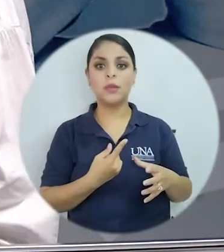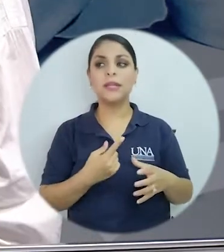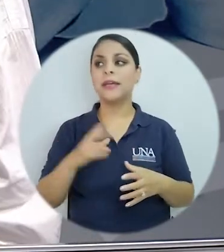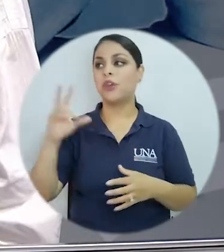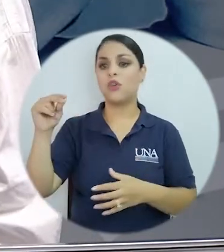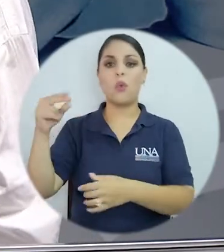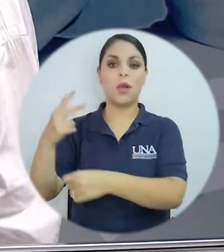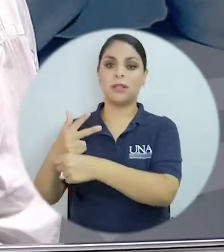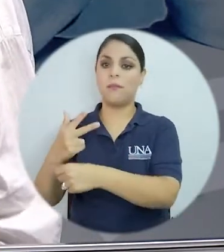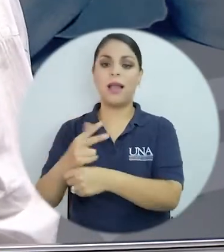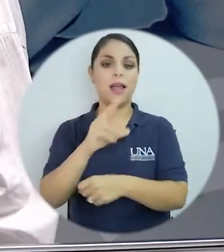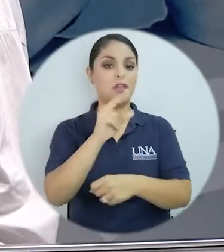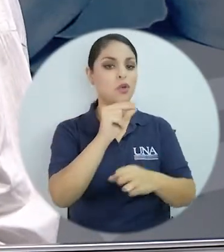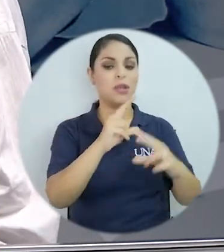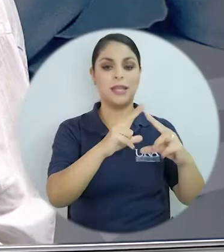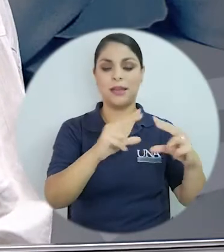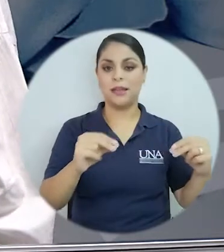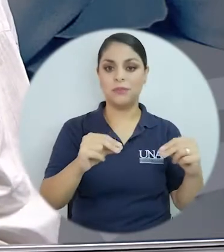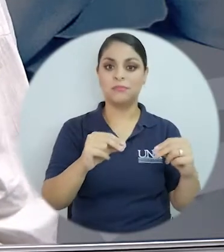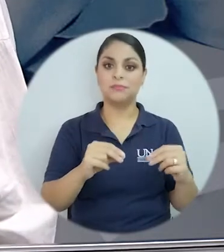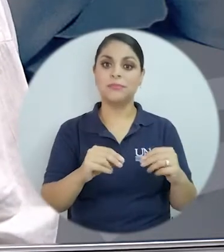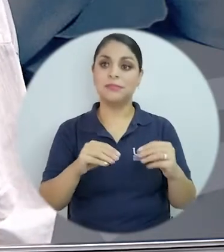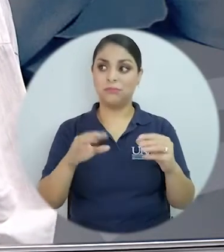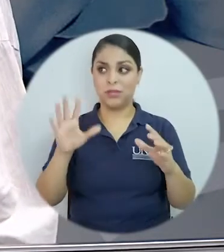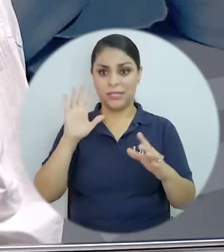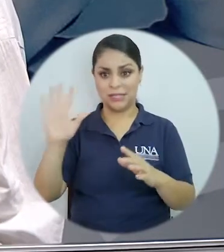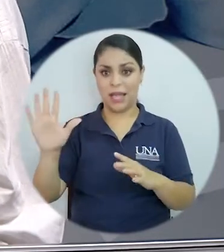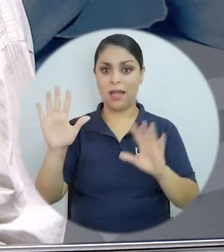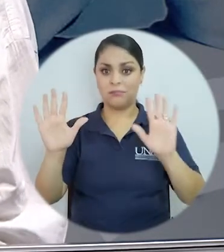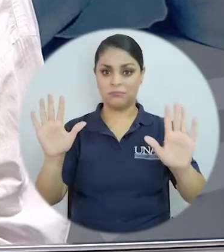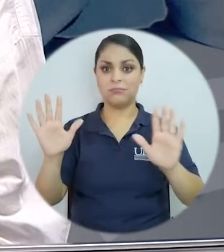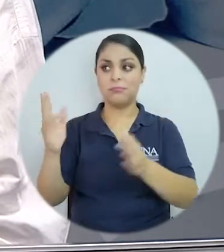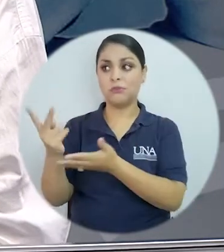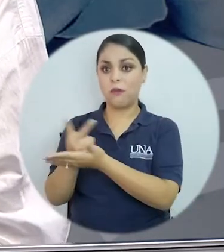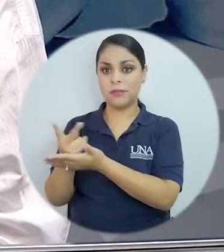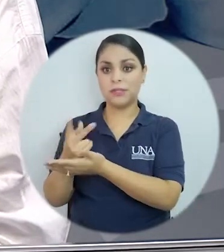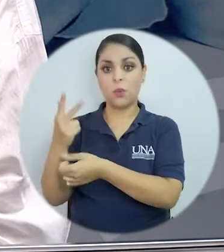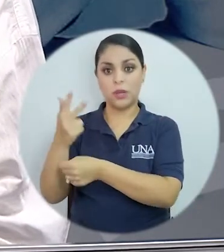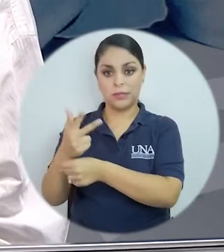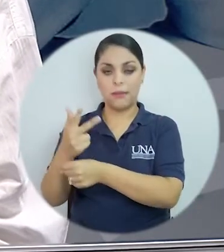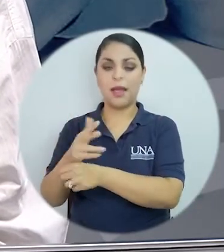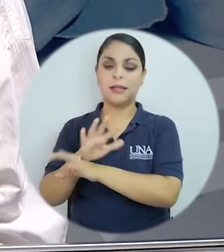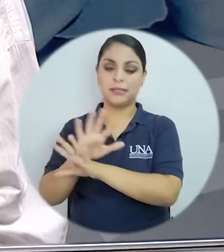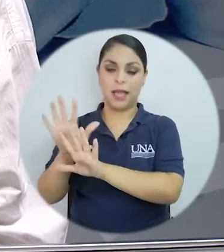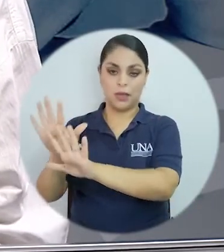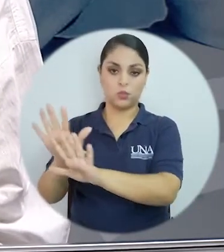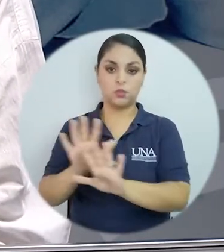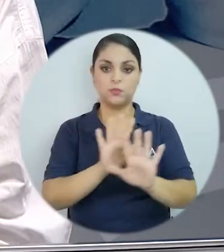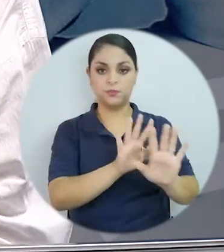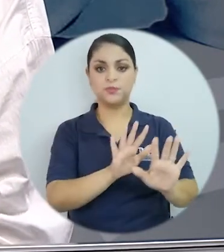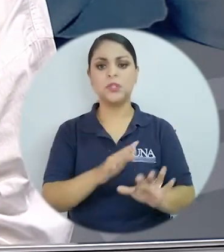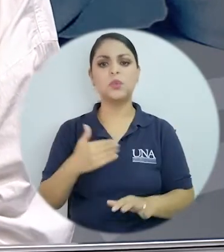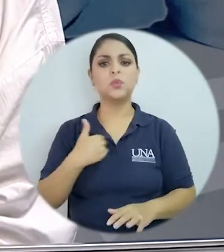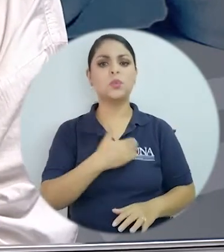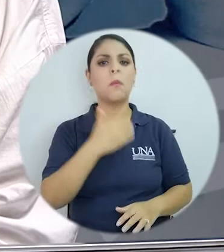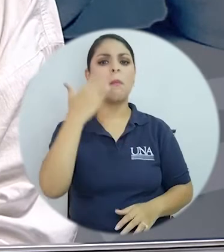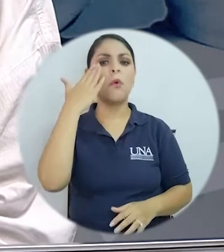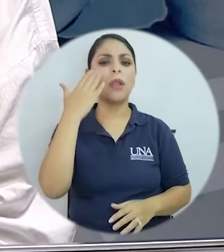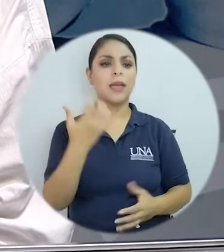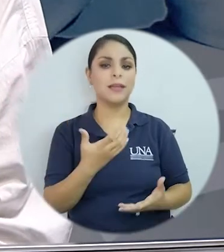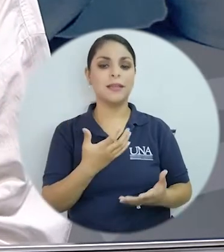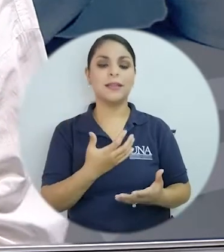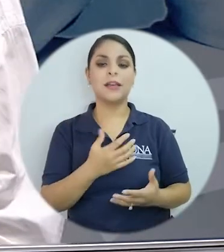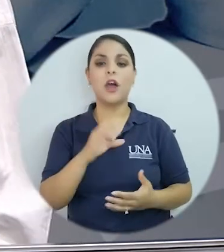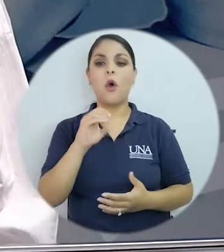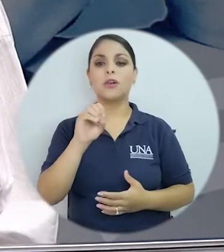fuera Guatemala ni fuera Nicaragua. Esto todas las provincias del Reino de Guatemala lo pensaron y lo profesaron. Entonces, ¿por qué